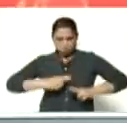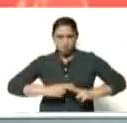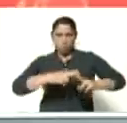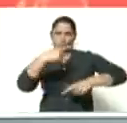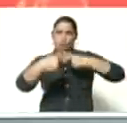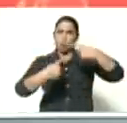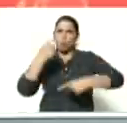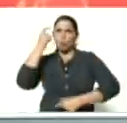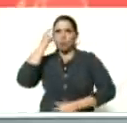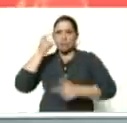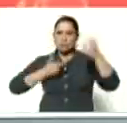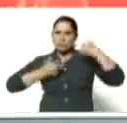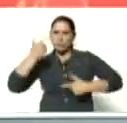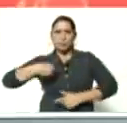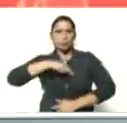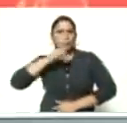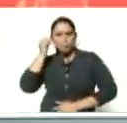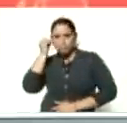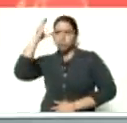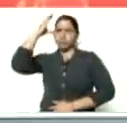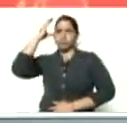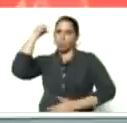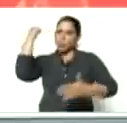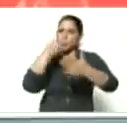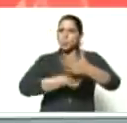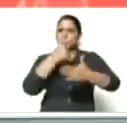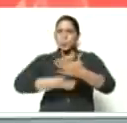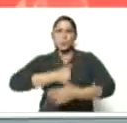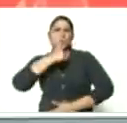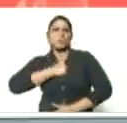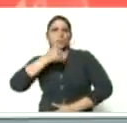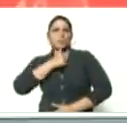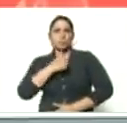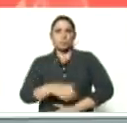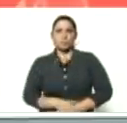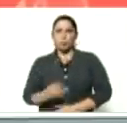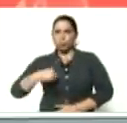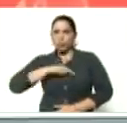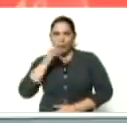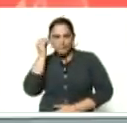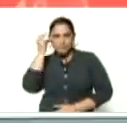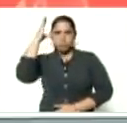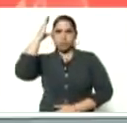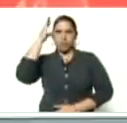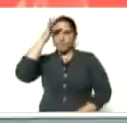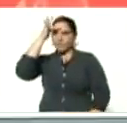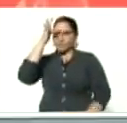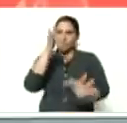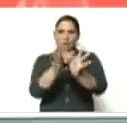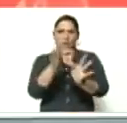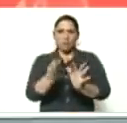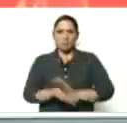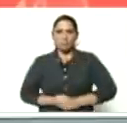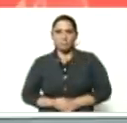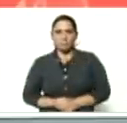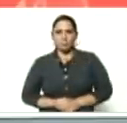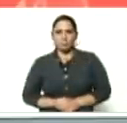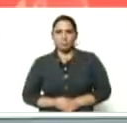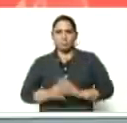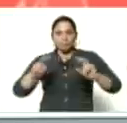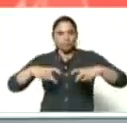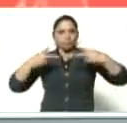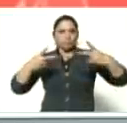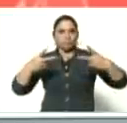comandante Chávez es nuestra capacidad de lucha, de perseverancia, nuestra capacidad de fe y de renovación